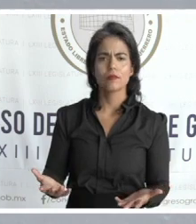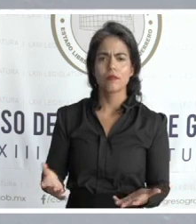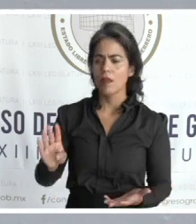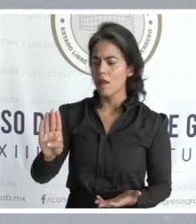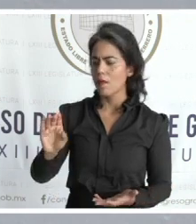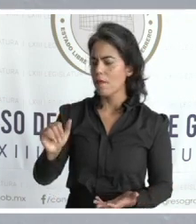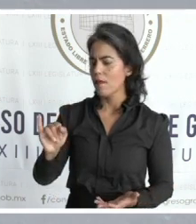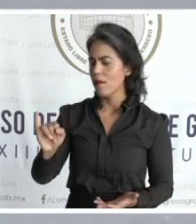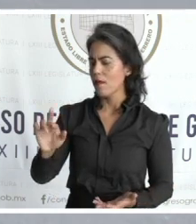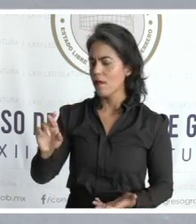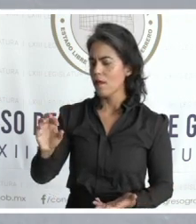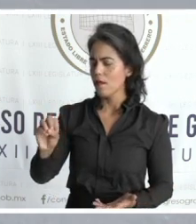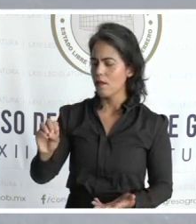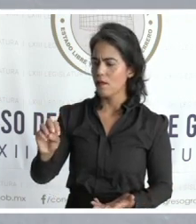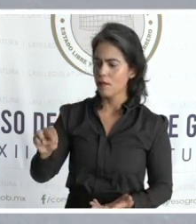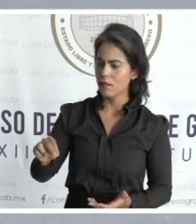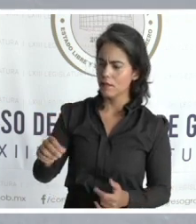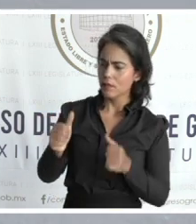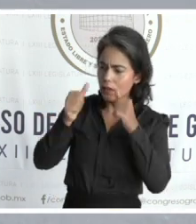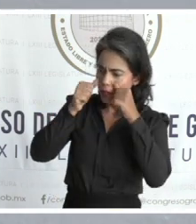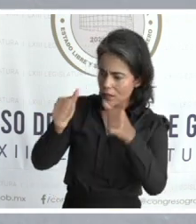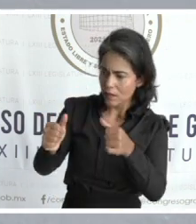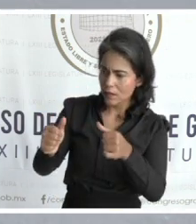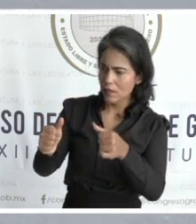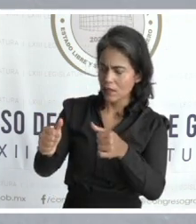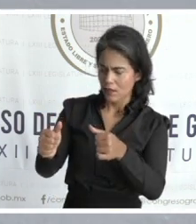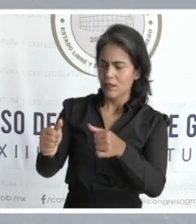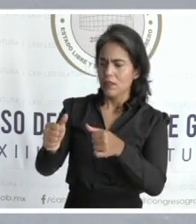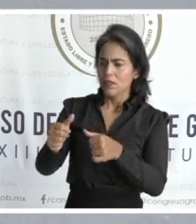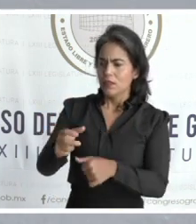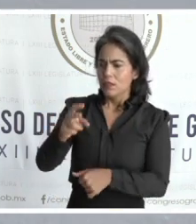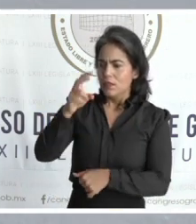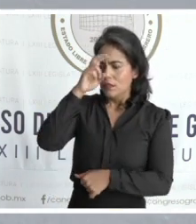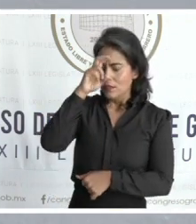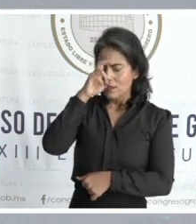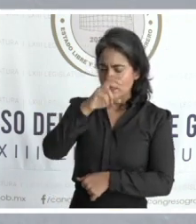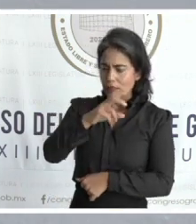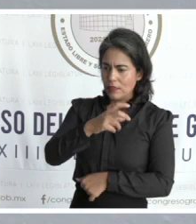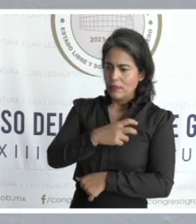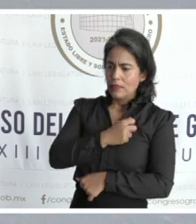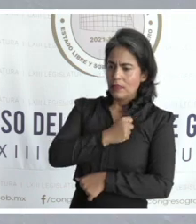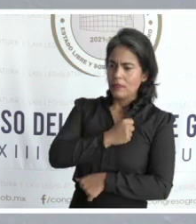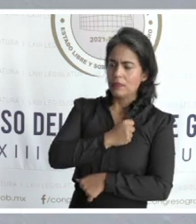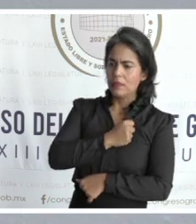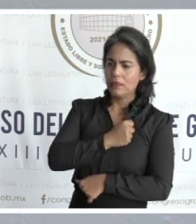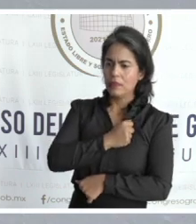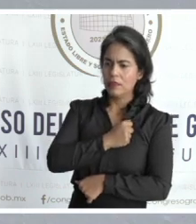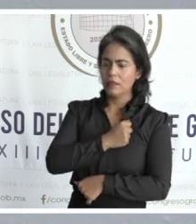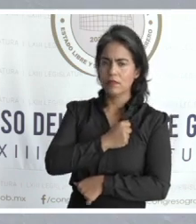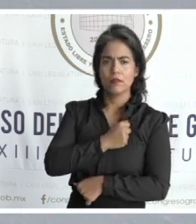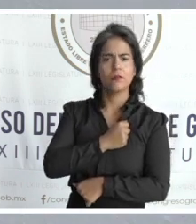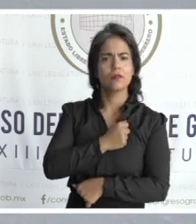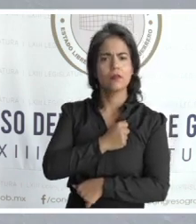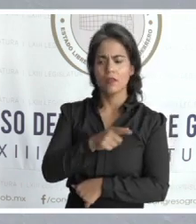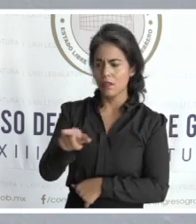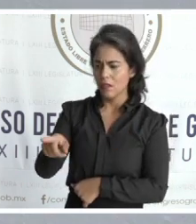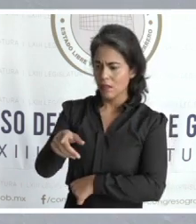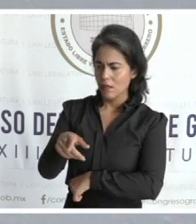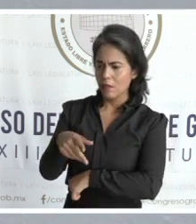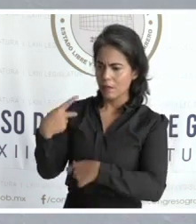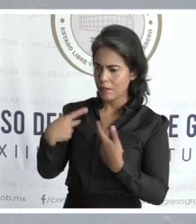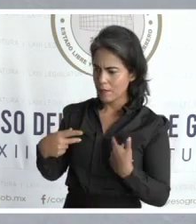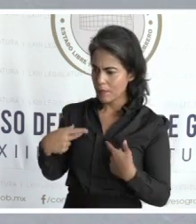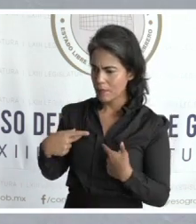Byron? Y me pregunto, ¿no había personas cercanas al pequeño Byron y